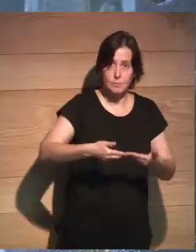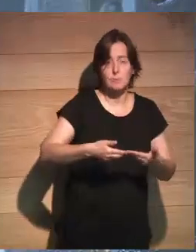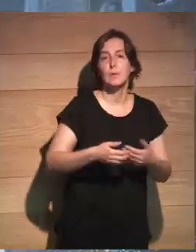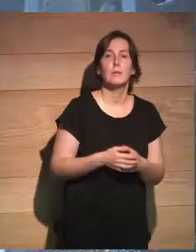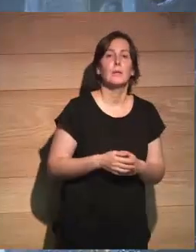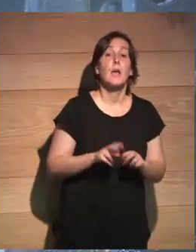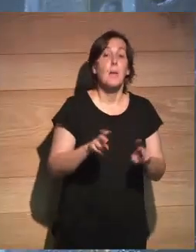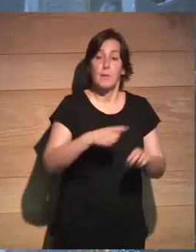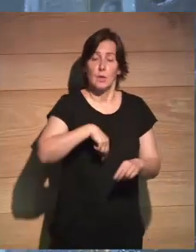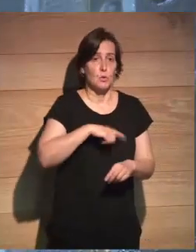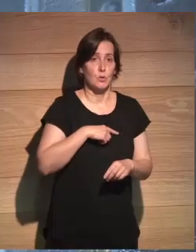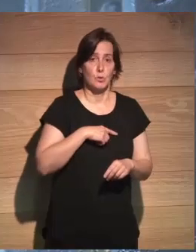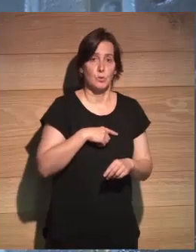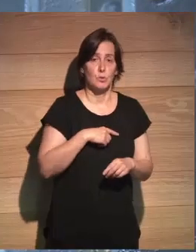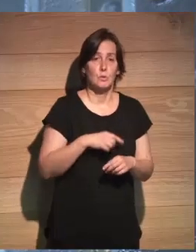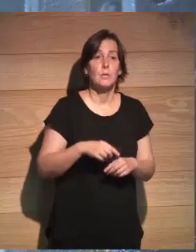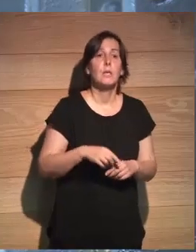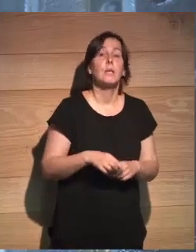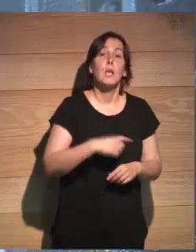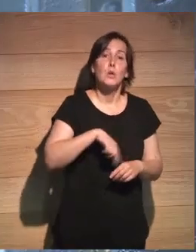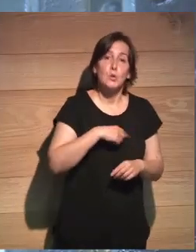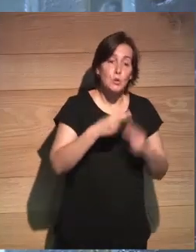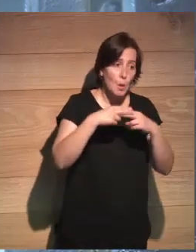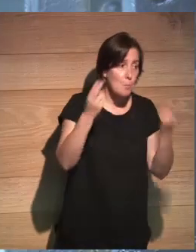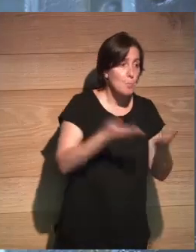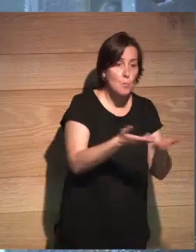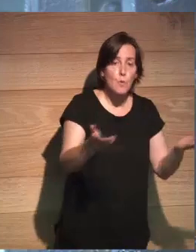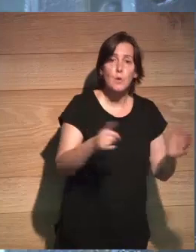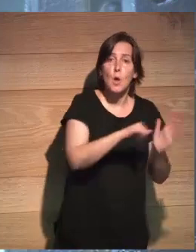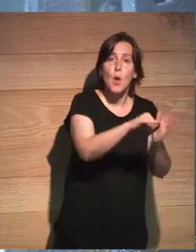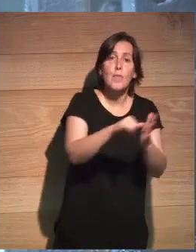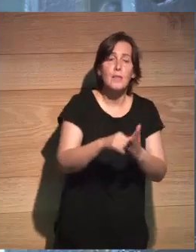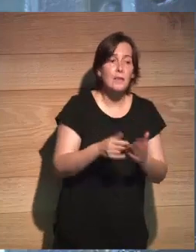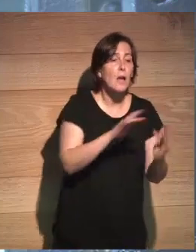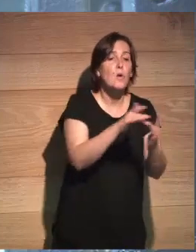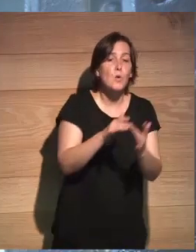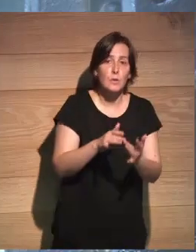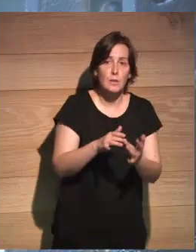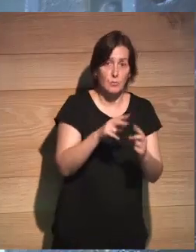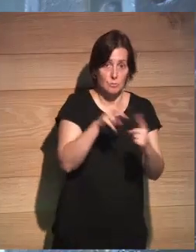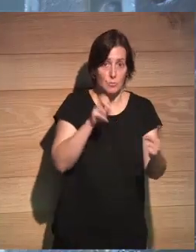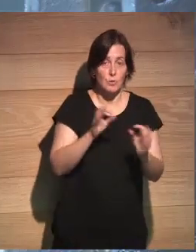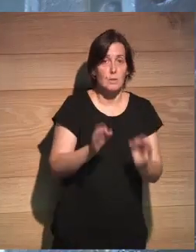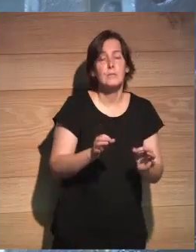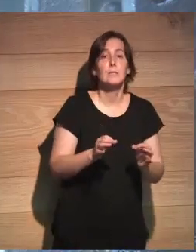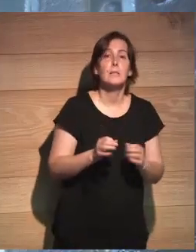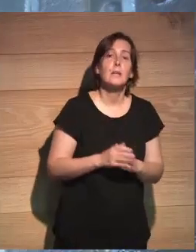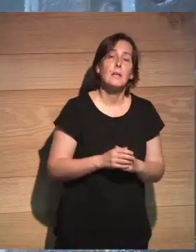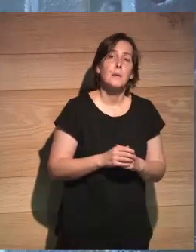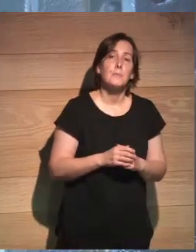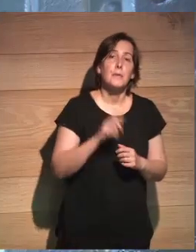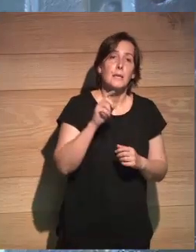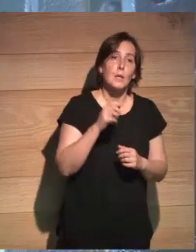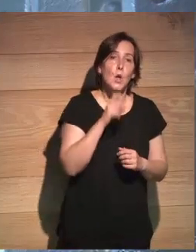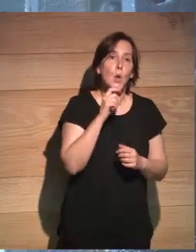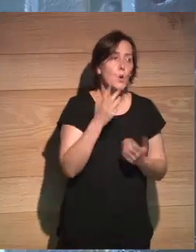empezando por nosotros, acercarnos a los otros públicos, empezando desde este punto de vista, y también yendo